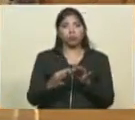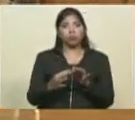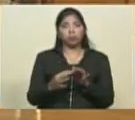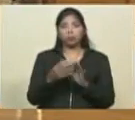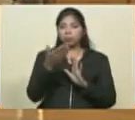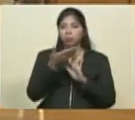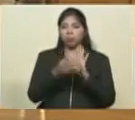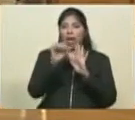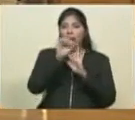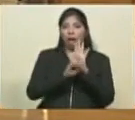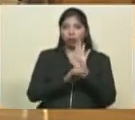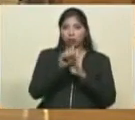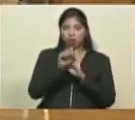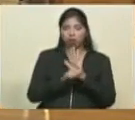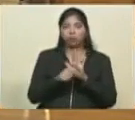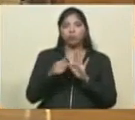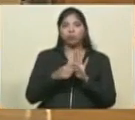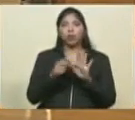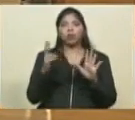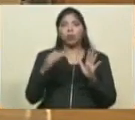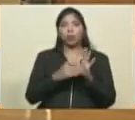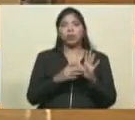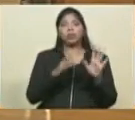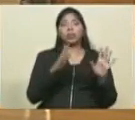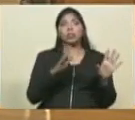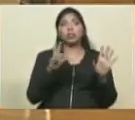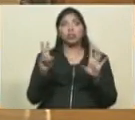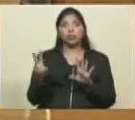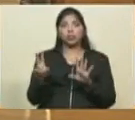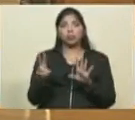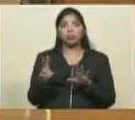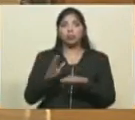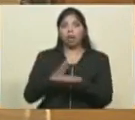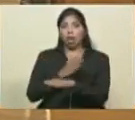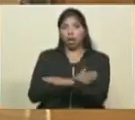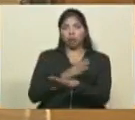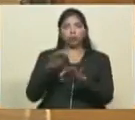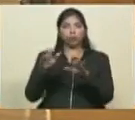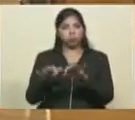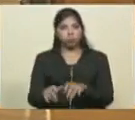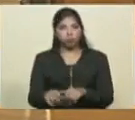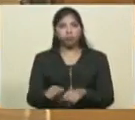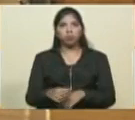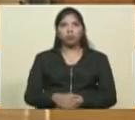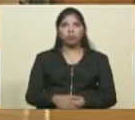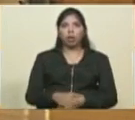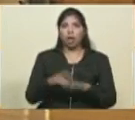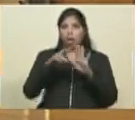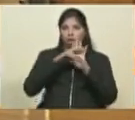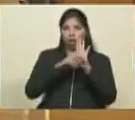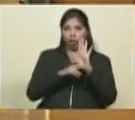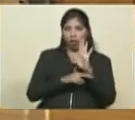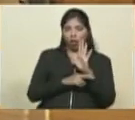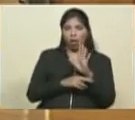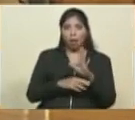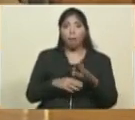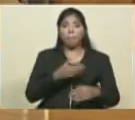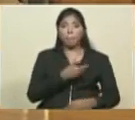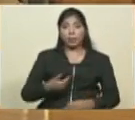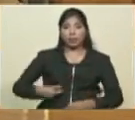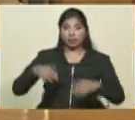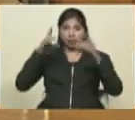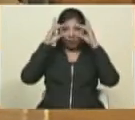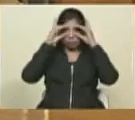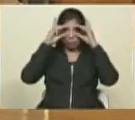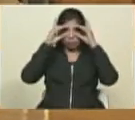especial número 15 del 2017. Previo anuncio del secretario de la existencia del quórum reglamentario, la presidenta constituyente